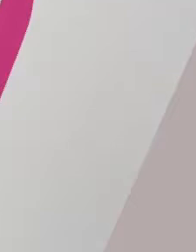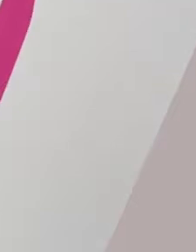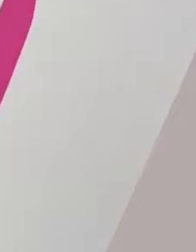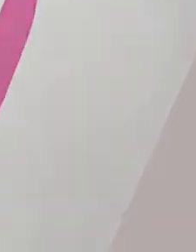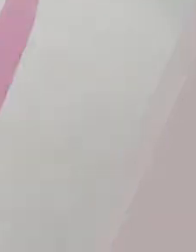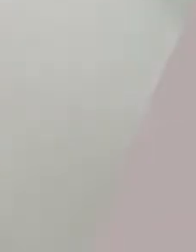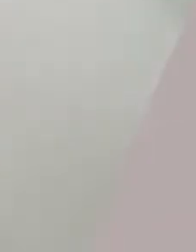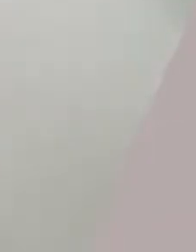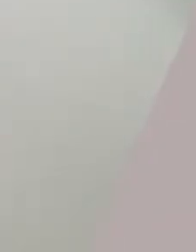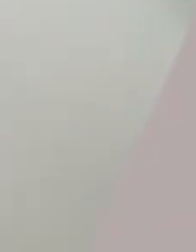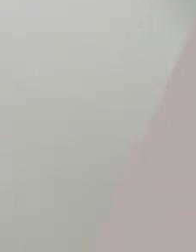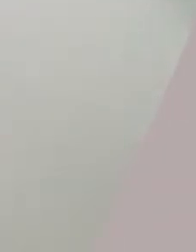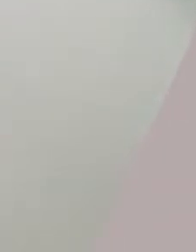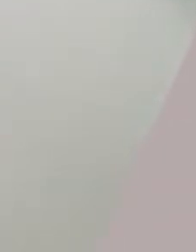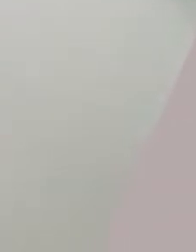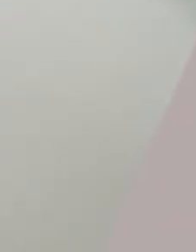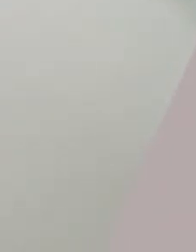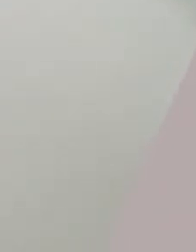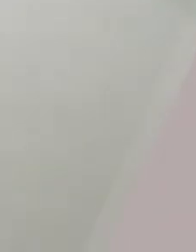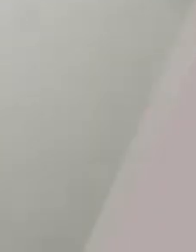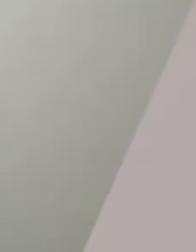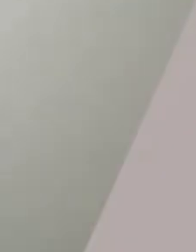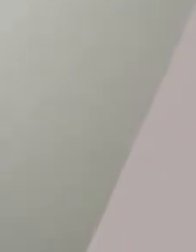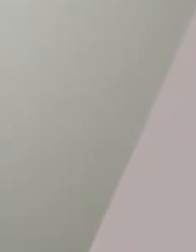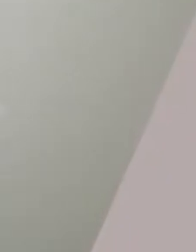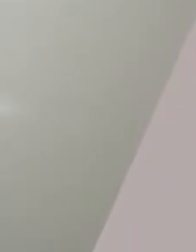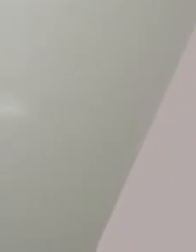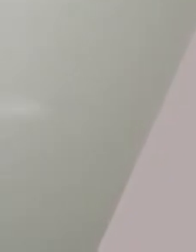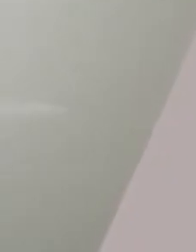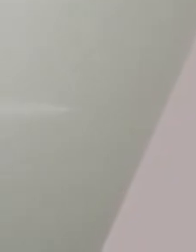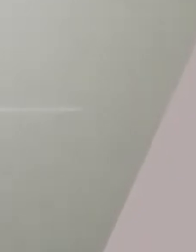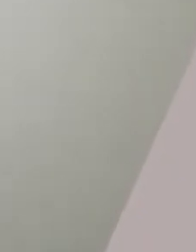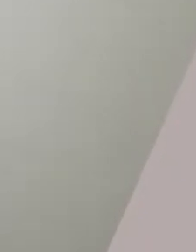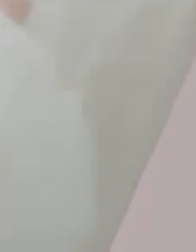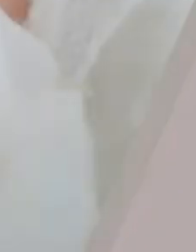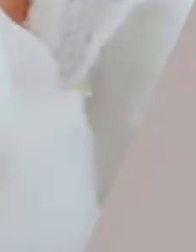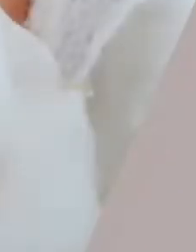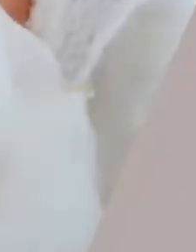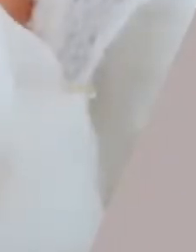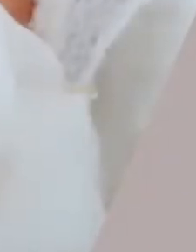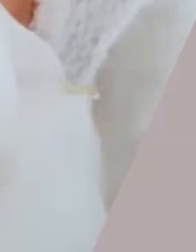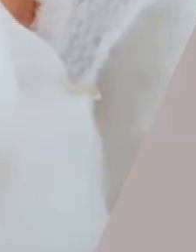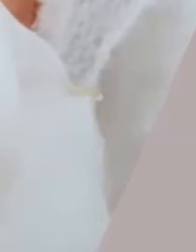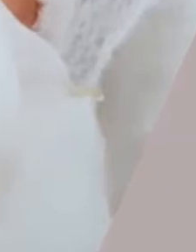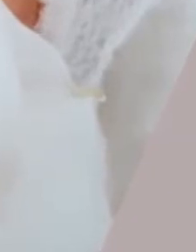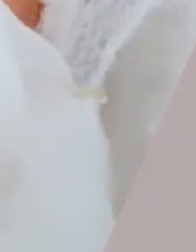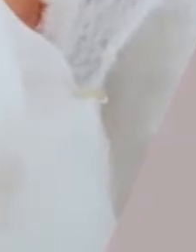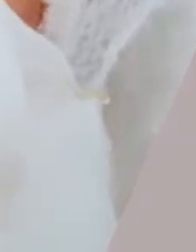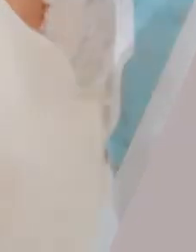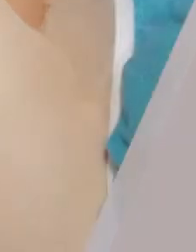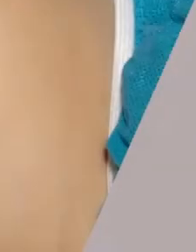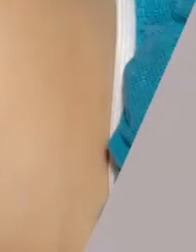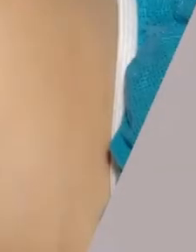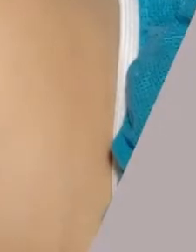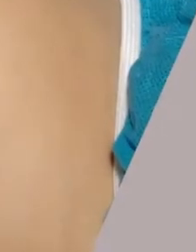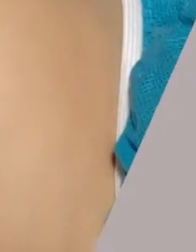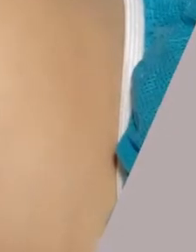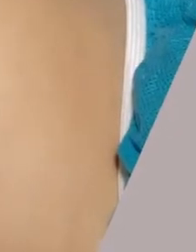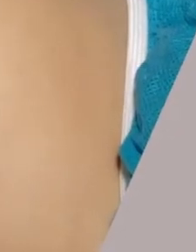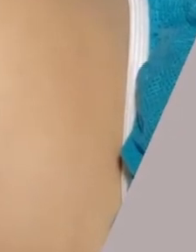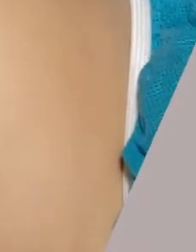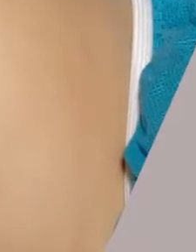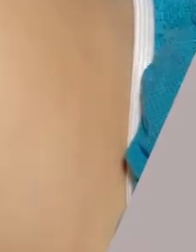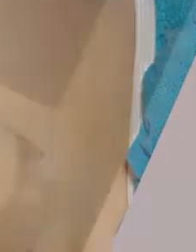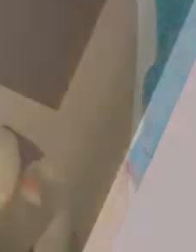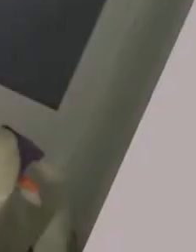Invita al Centro de Estética, armoniza tu cuerpo y tu mente. Somos especialistas en pestañas pelo a pelo. Ubícanos